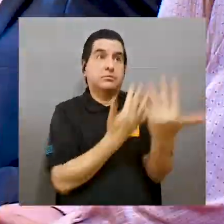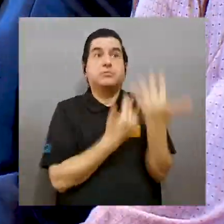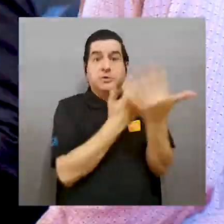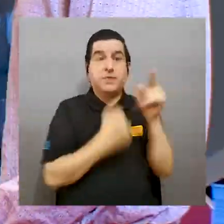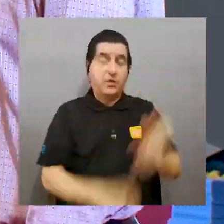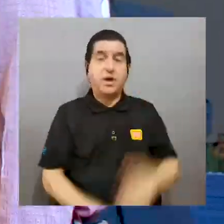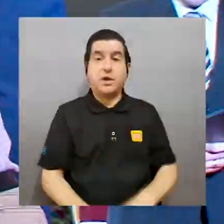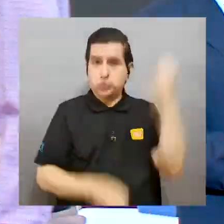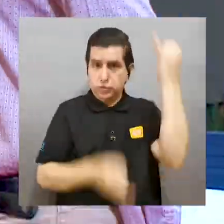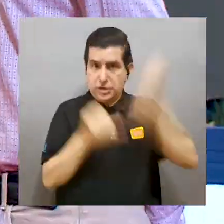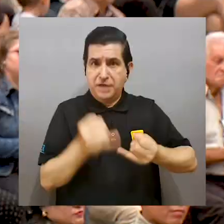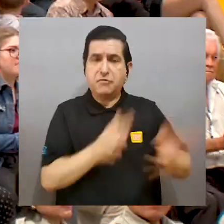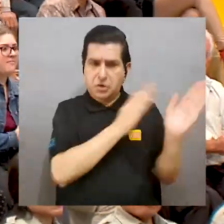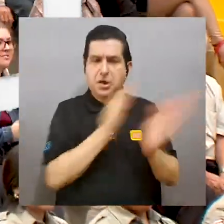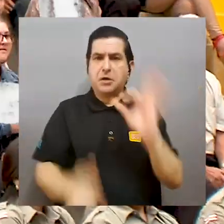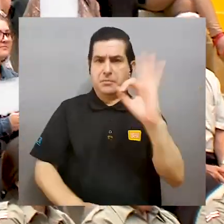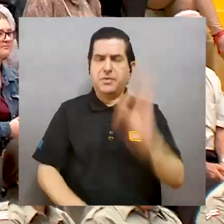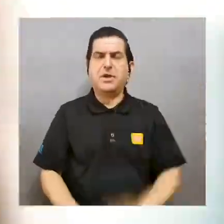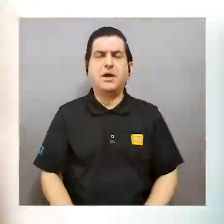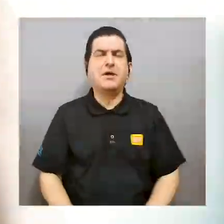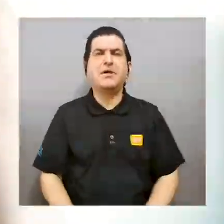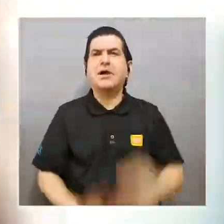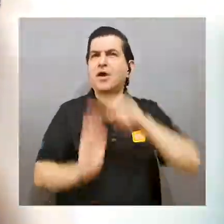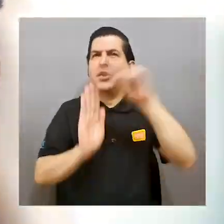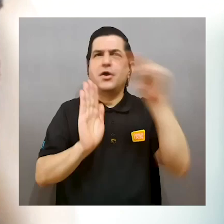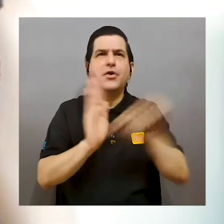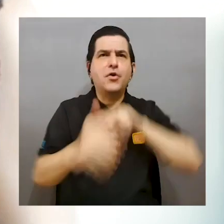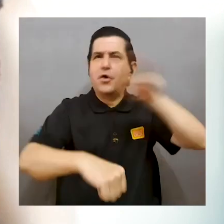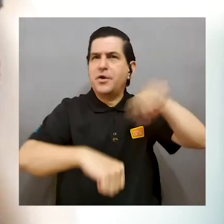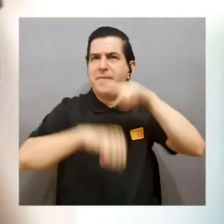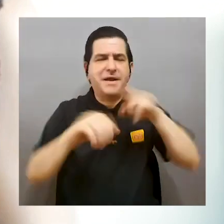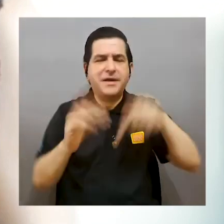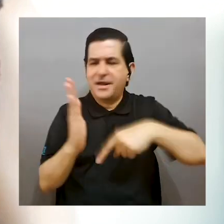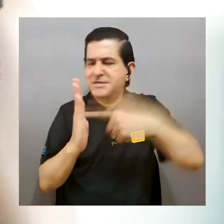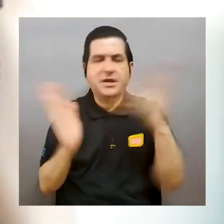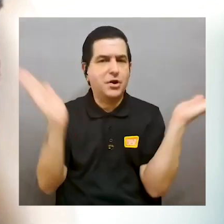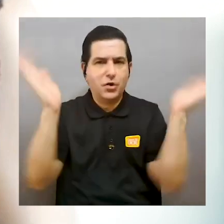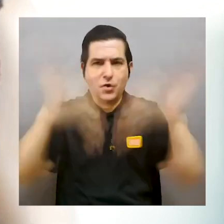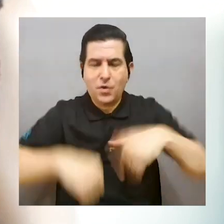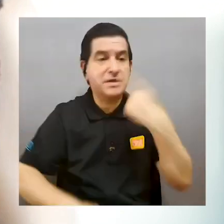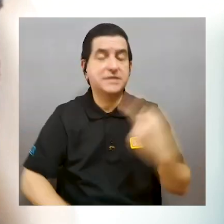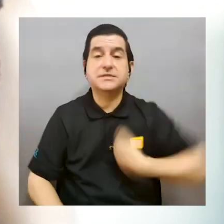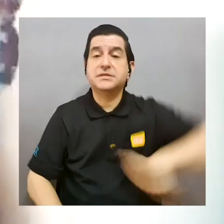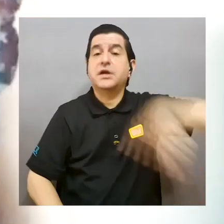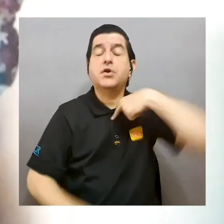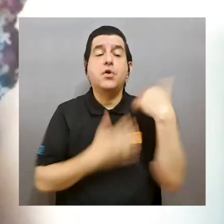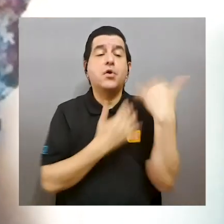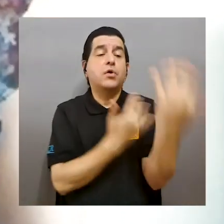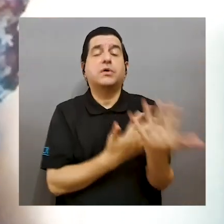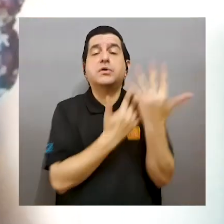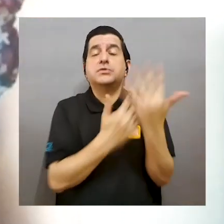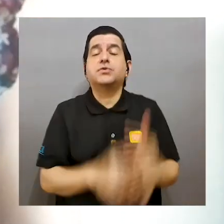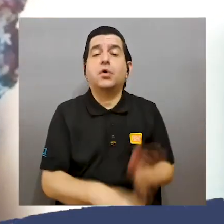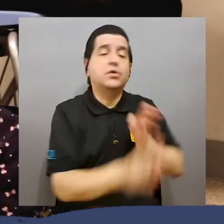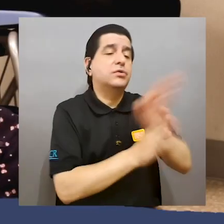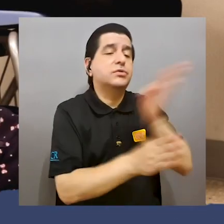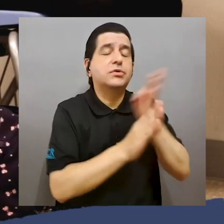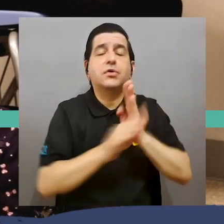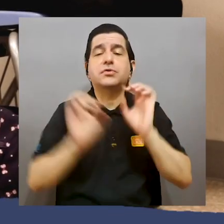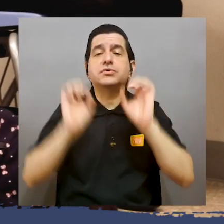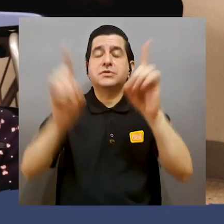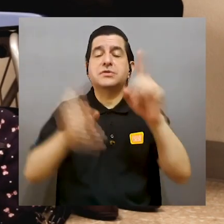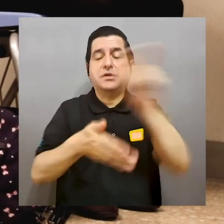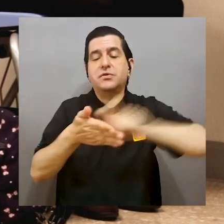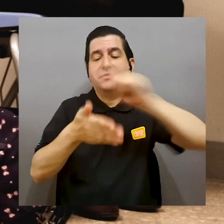espero que salgan preparados. No hay un marco nacional de cualificaciones, ¿verdad? Que diga qué es lo que esperamos nosotros de las carreras